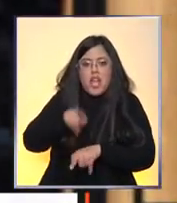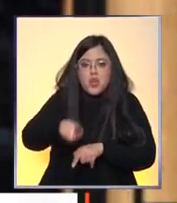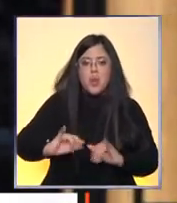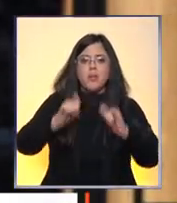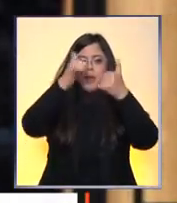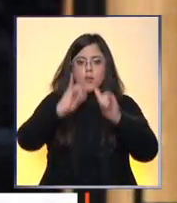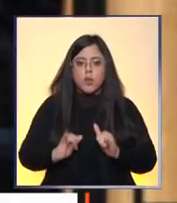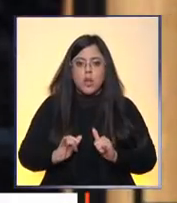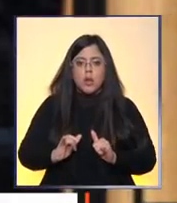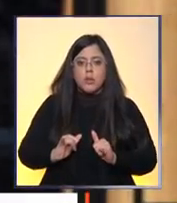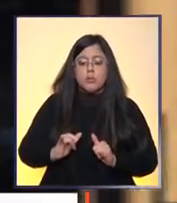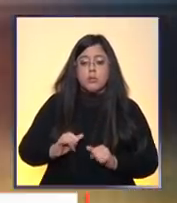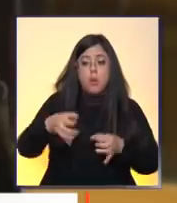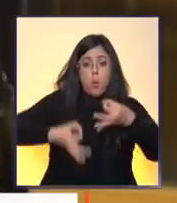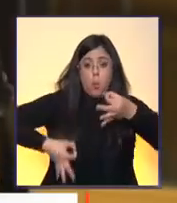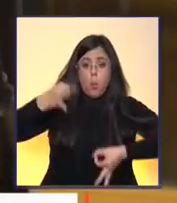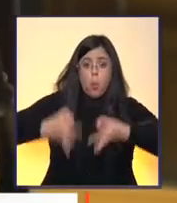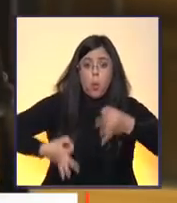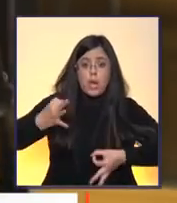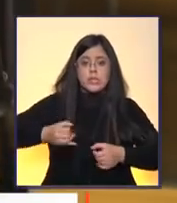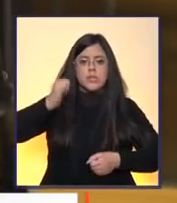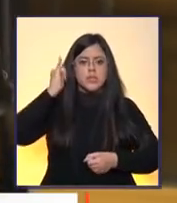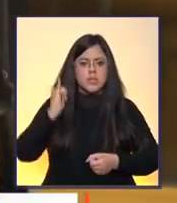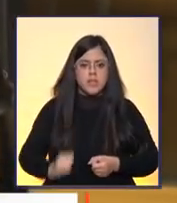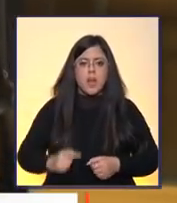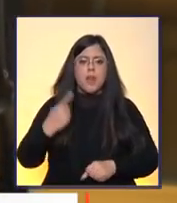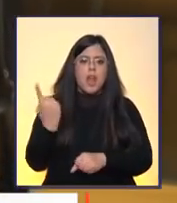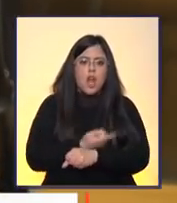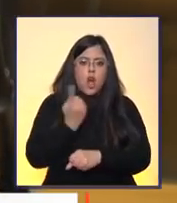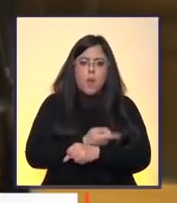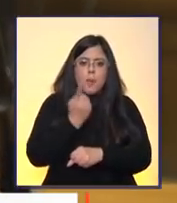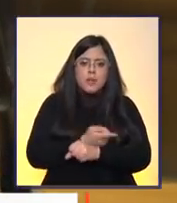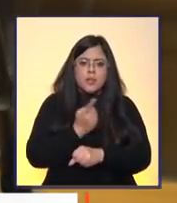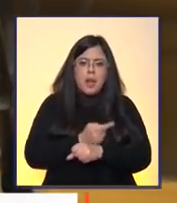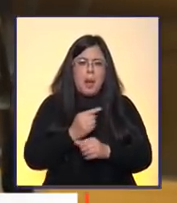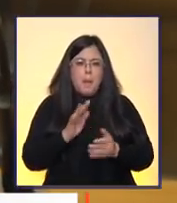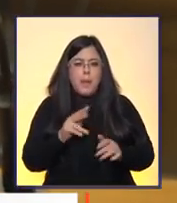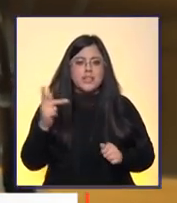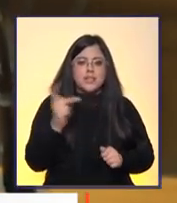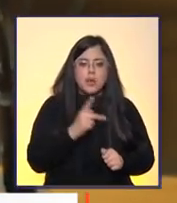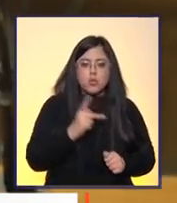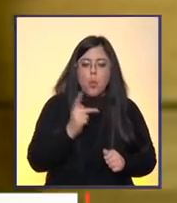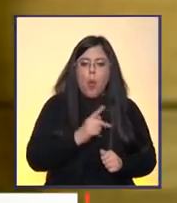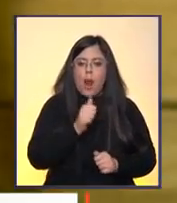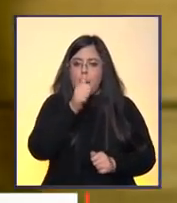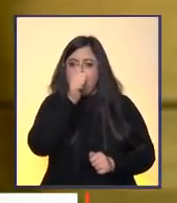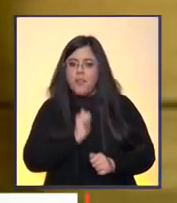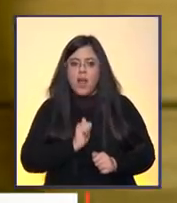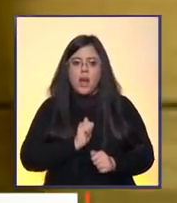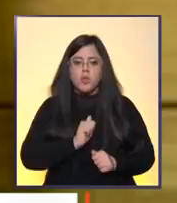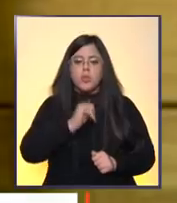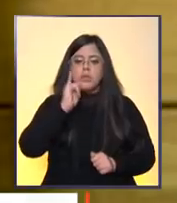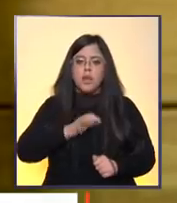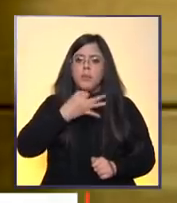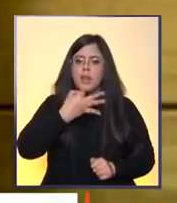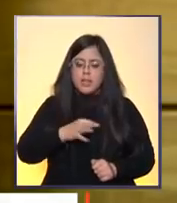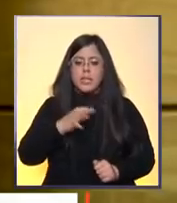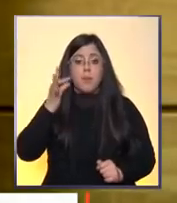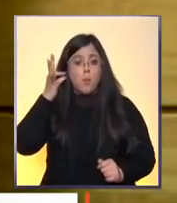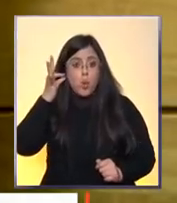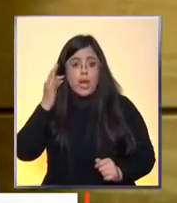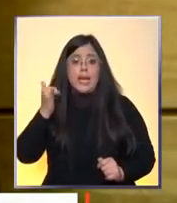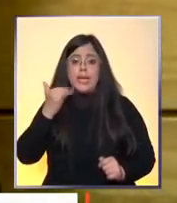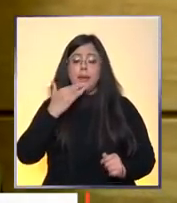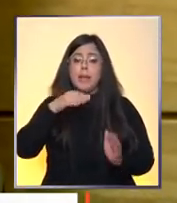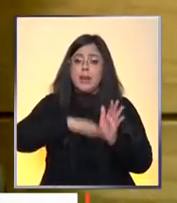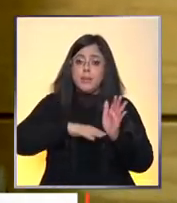este magistrado llevaba siempre las conversaciones a temas íntimos y sexuales y se refería a las mujeres, incluso menores de